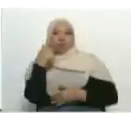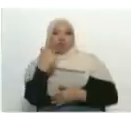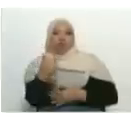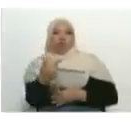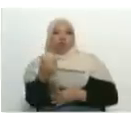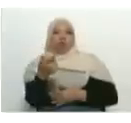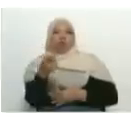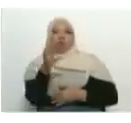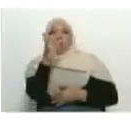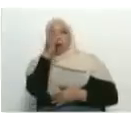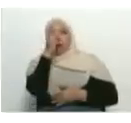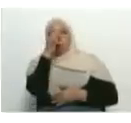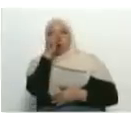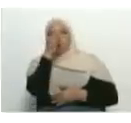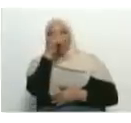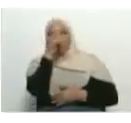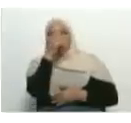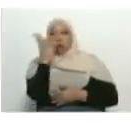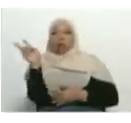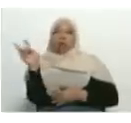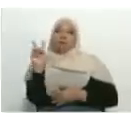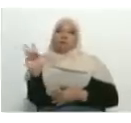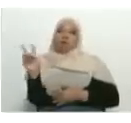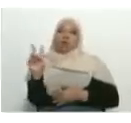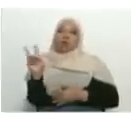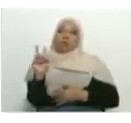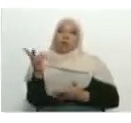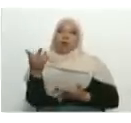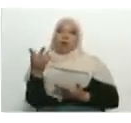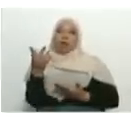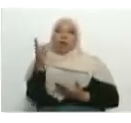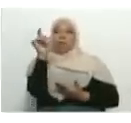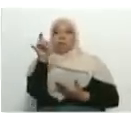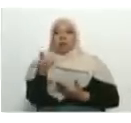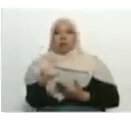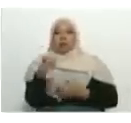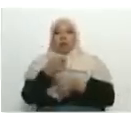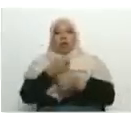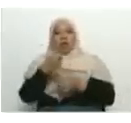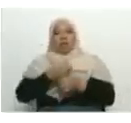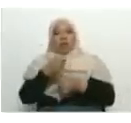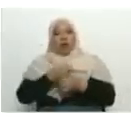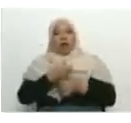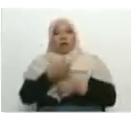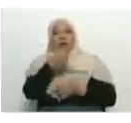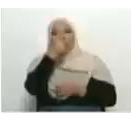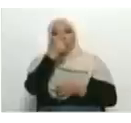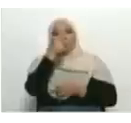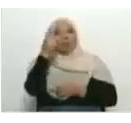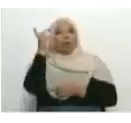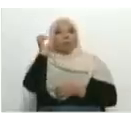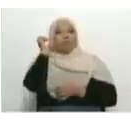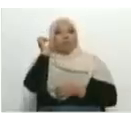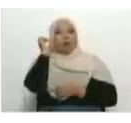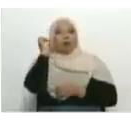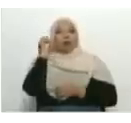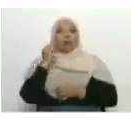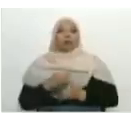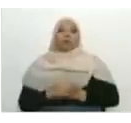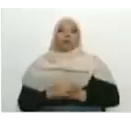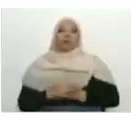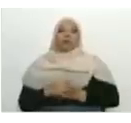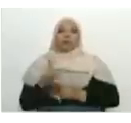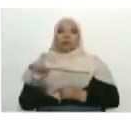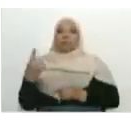Que te burlas de los venezolanos, de las venezolanas, de los trabajadores, de las trabajadoras. O Dinora Figuera no es